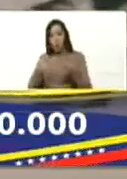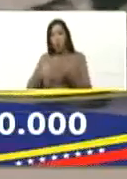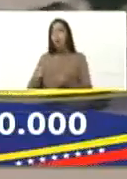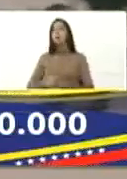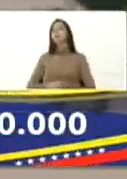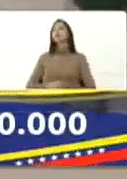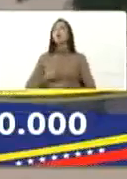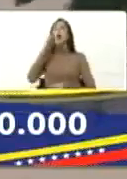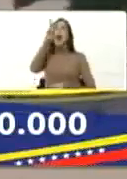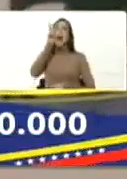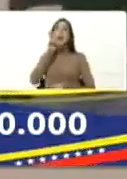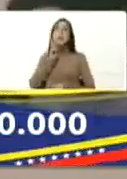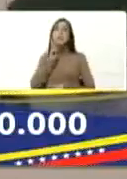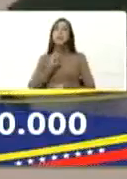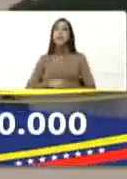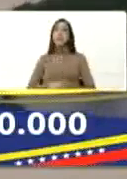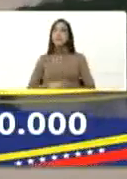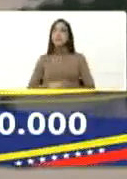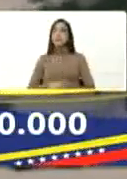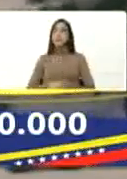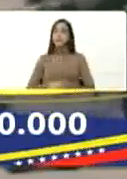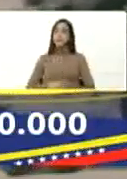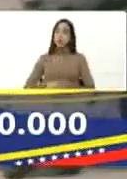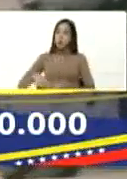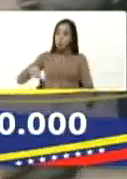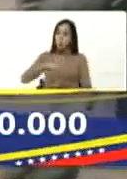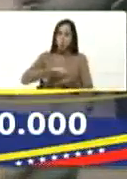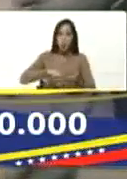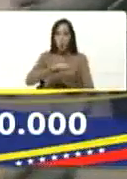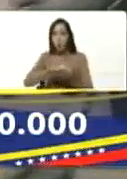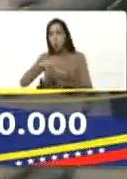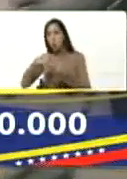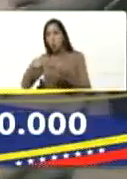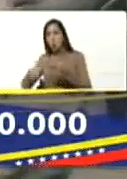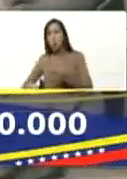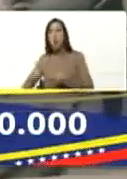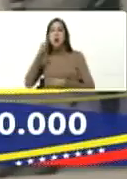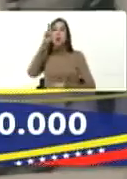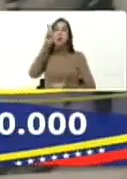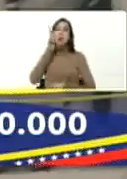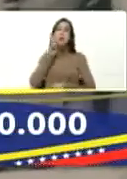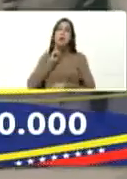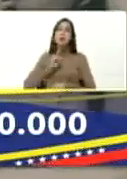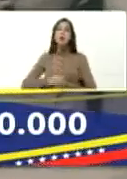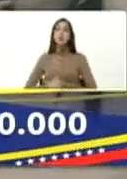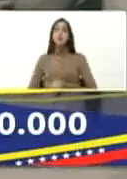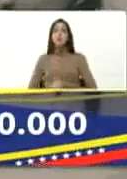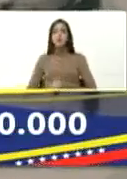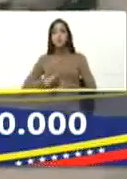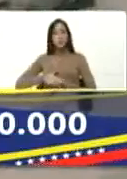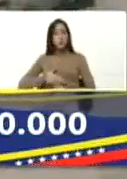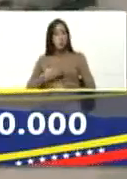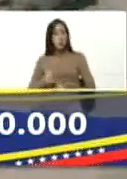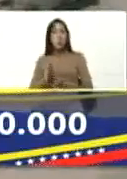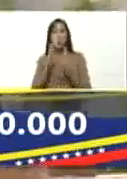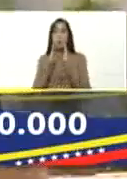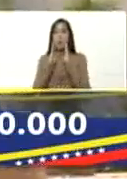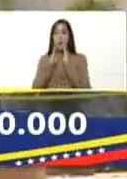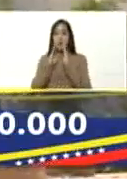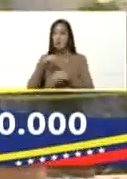limpieza. Elaboramos cloro, jabón, desinfectante, cera, y podemos beneficiar